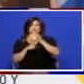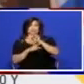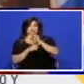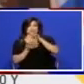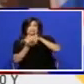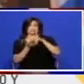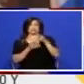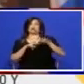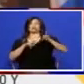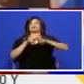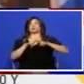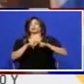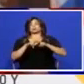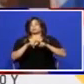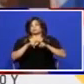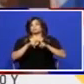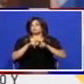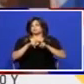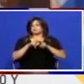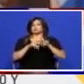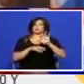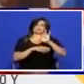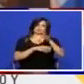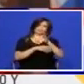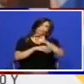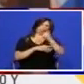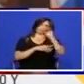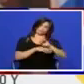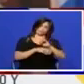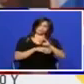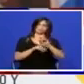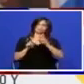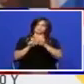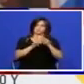recibirán un incremento también del 5%.